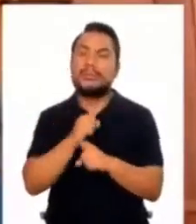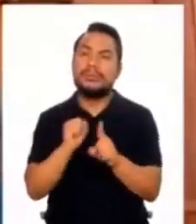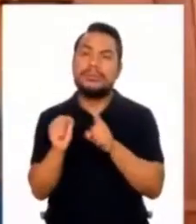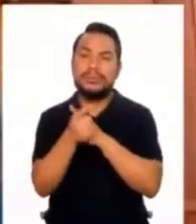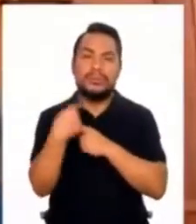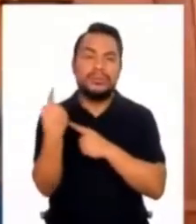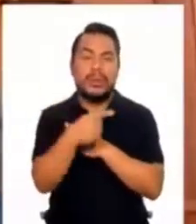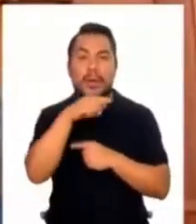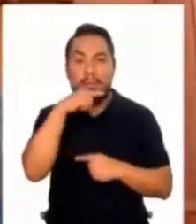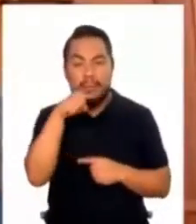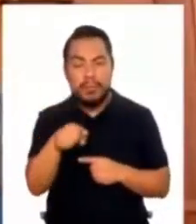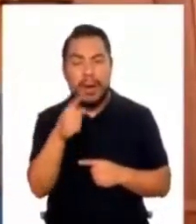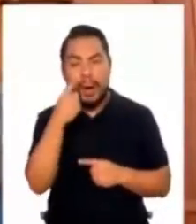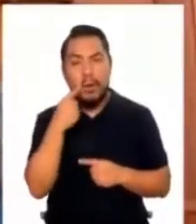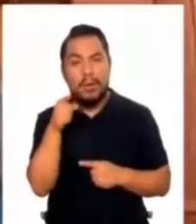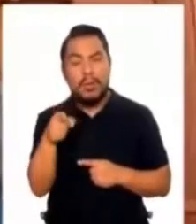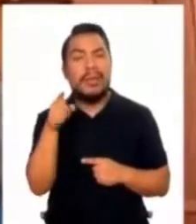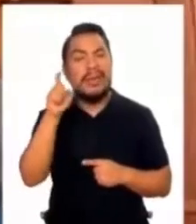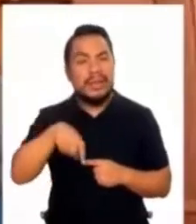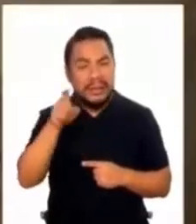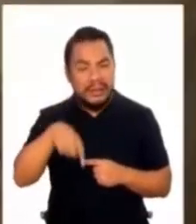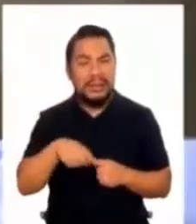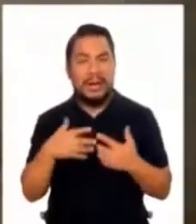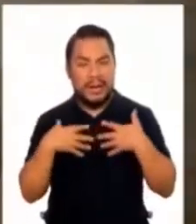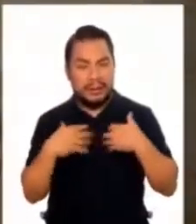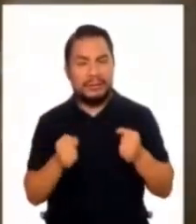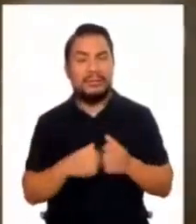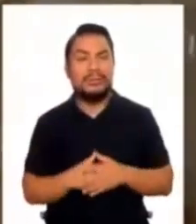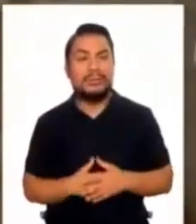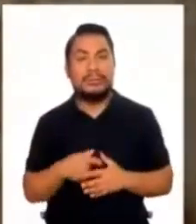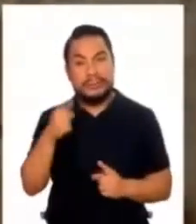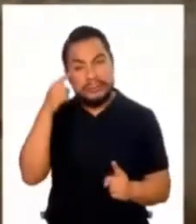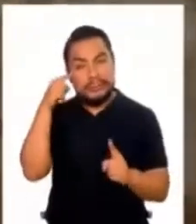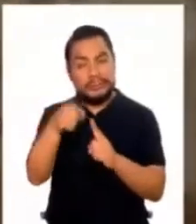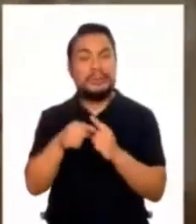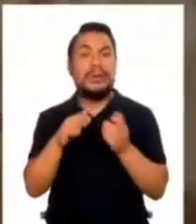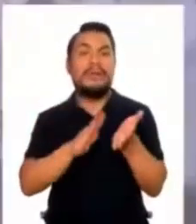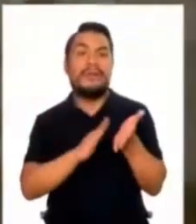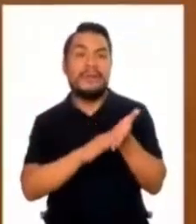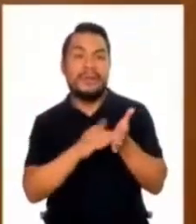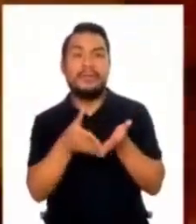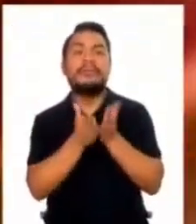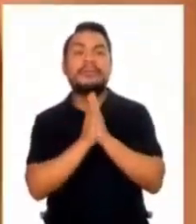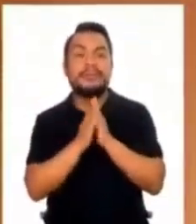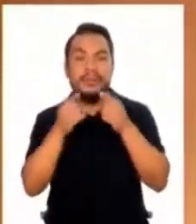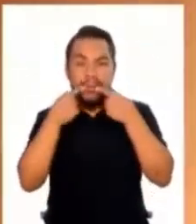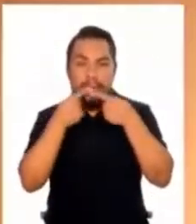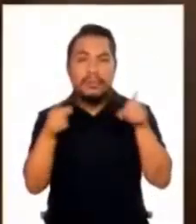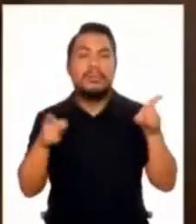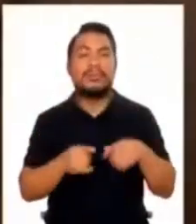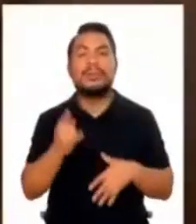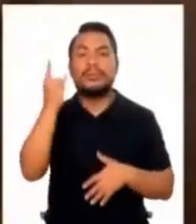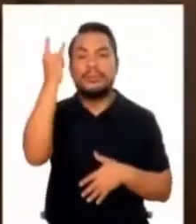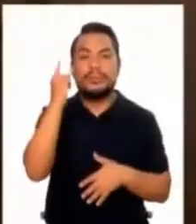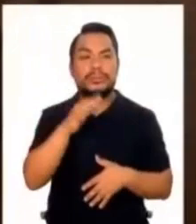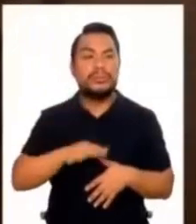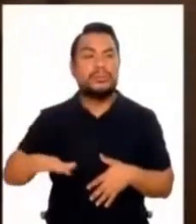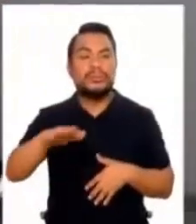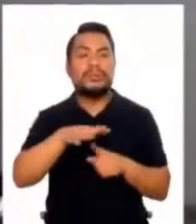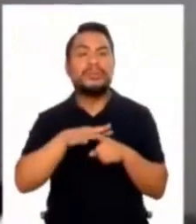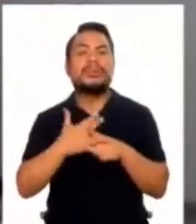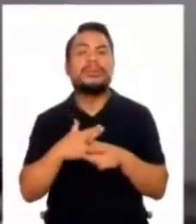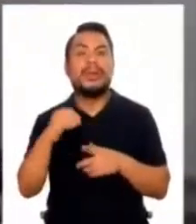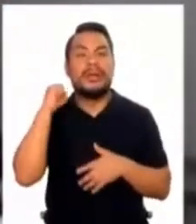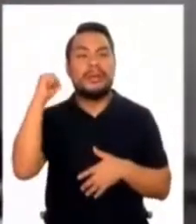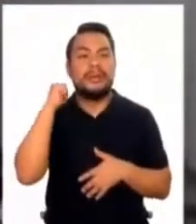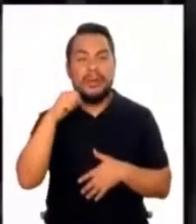sociedad mujeres y varones necesitamos sanarnos en esa línea la defensoría pide declarar en emergencia la